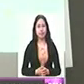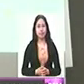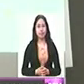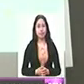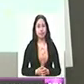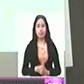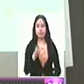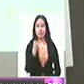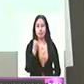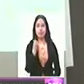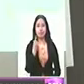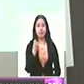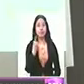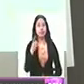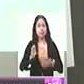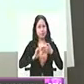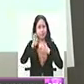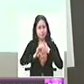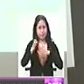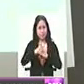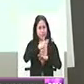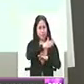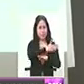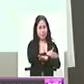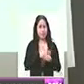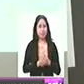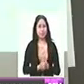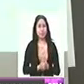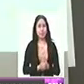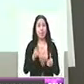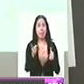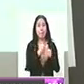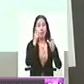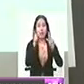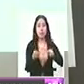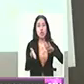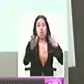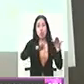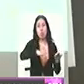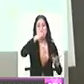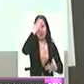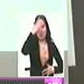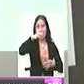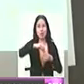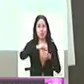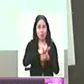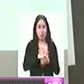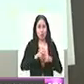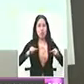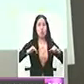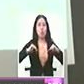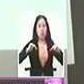El 11 de enero se produce el primer fallecido en el mundo por un caso de